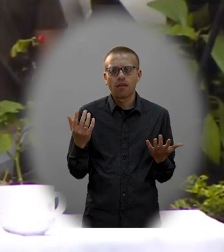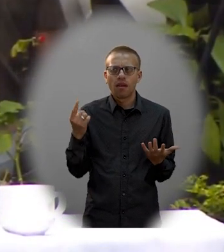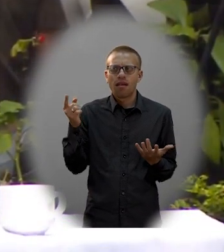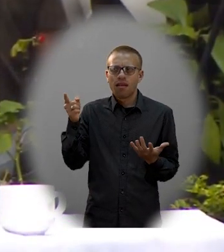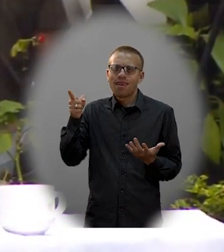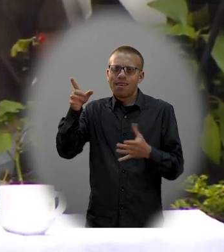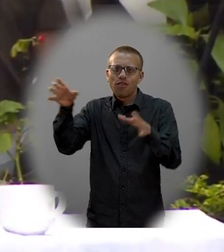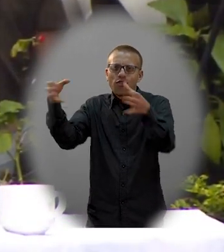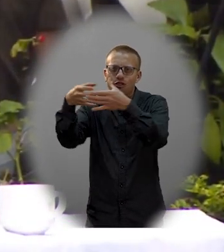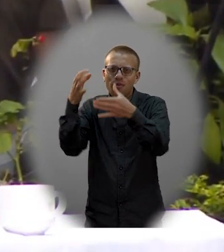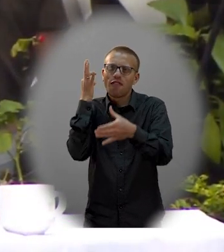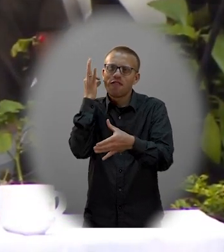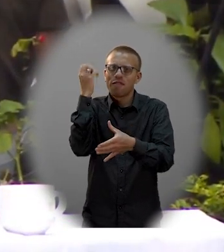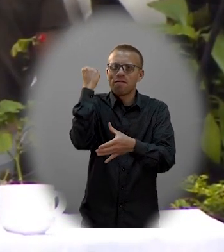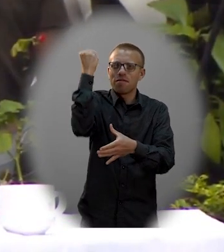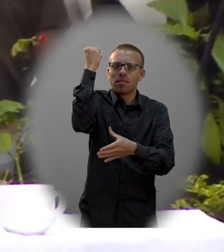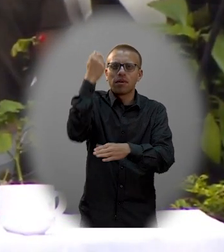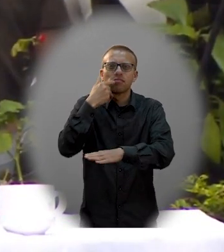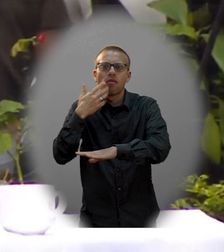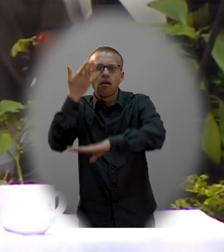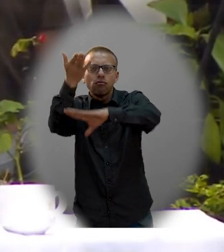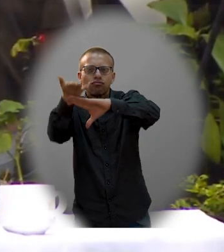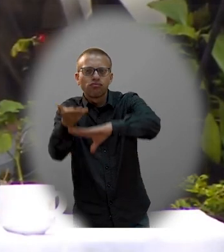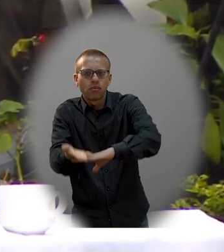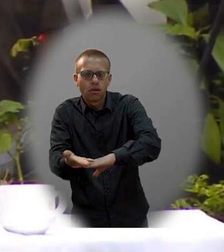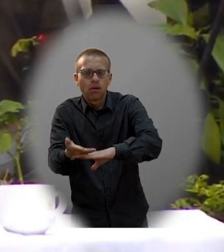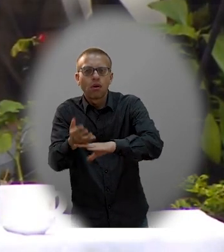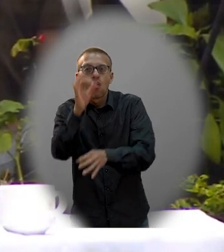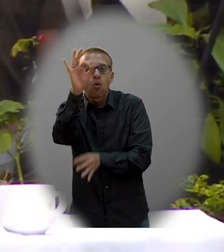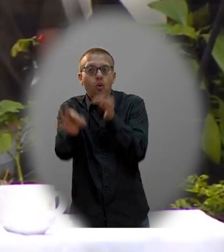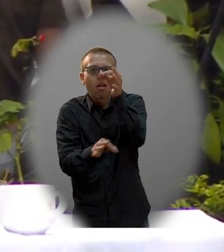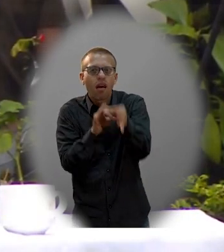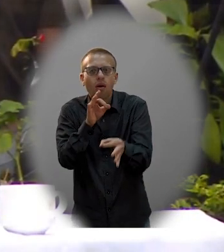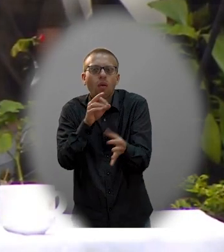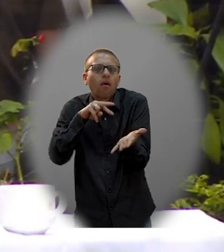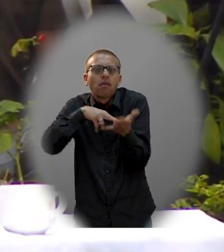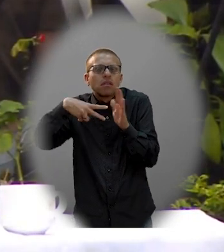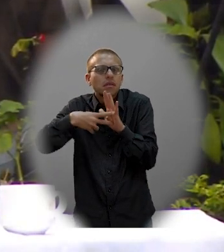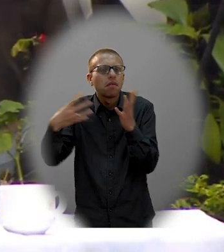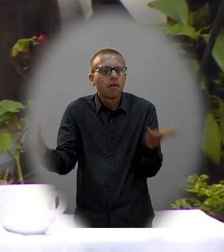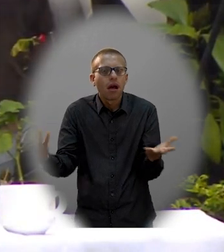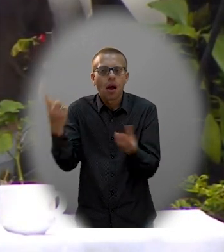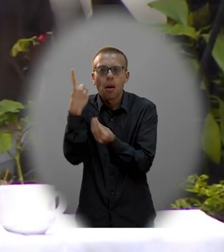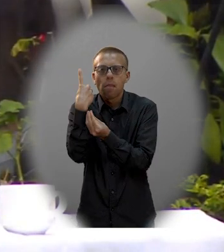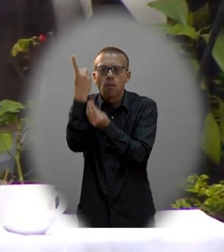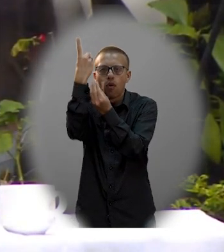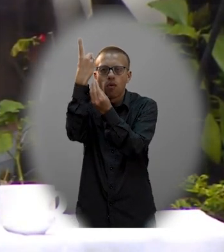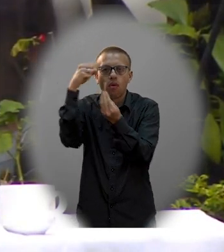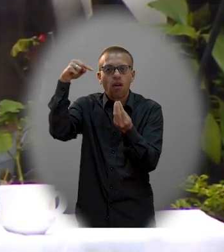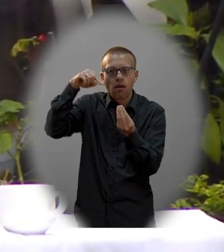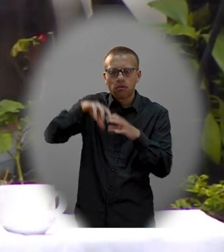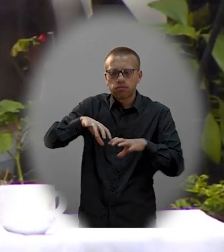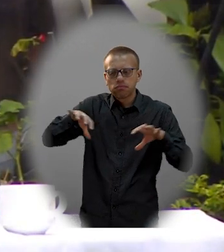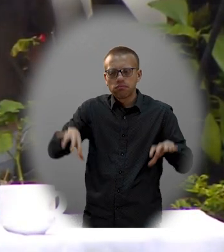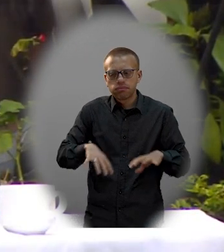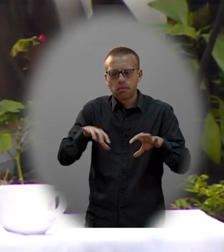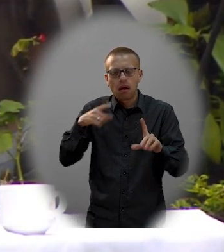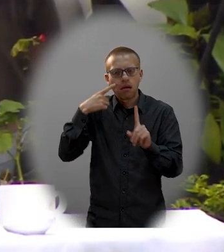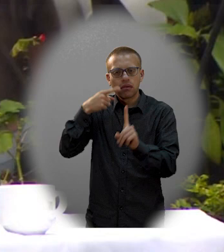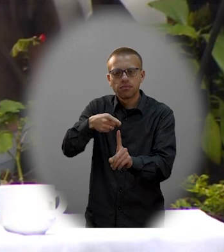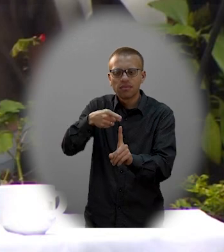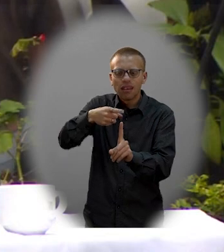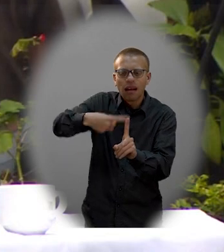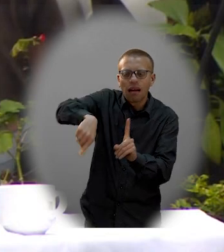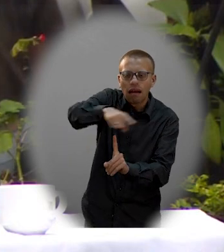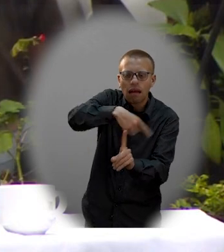feministas se piensa el cuidado como una forma de acción política, como una manera de proceder políticamente privilegiando